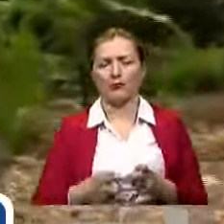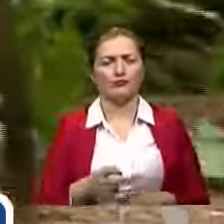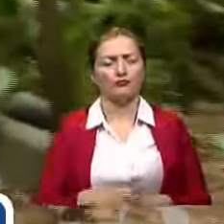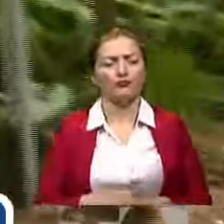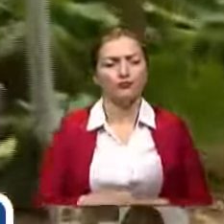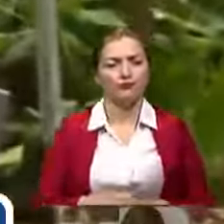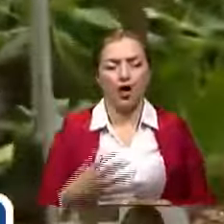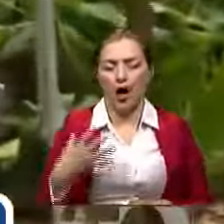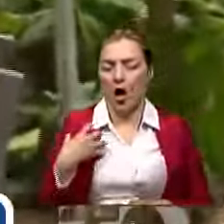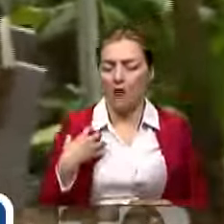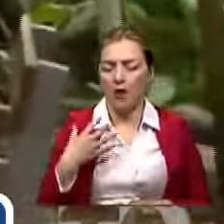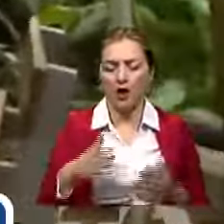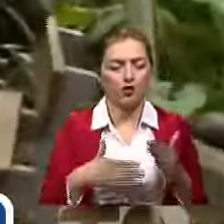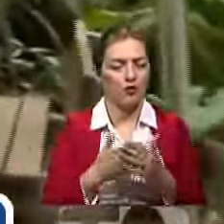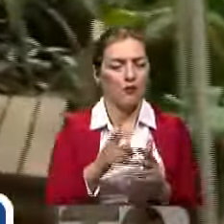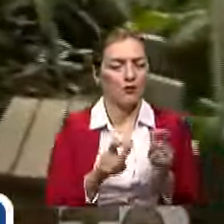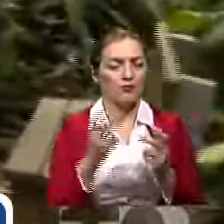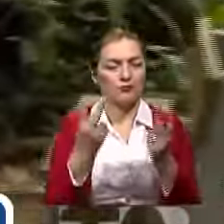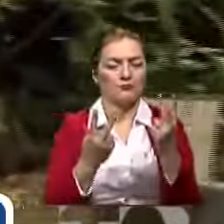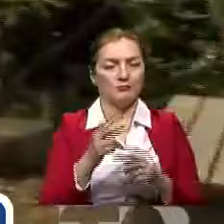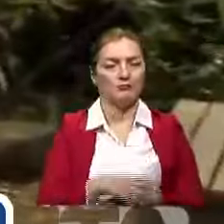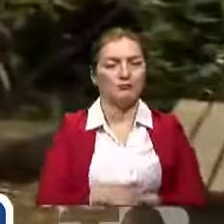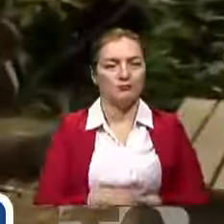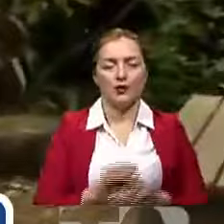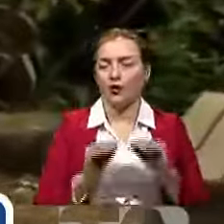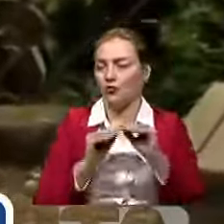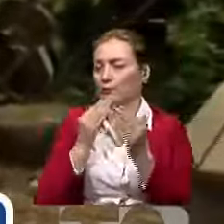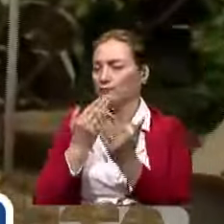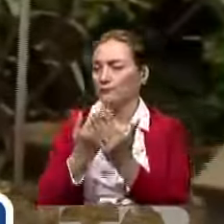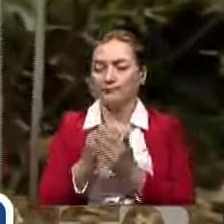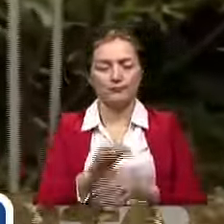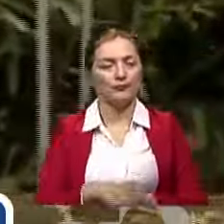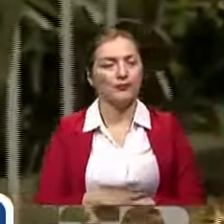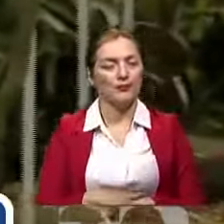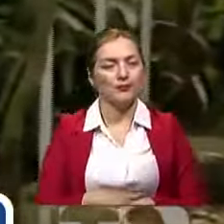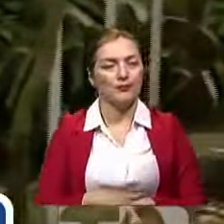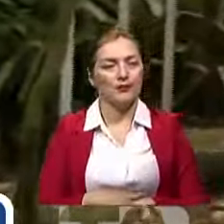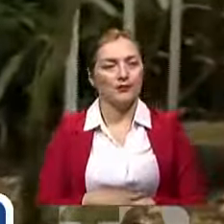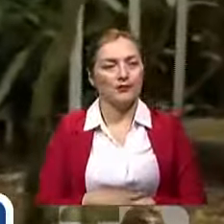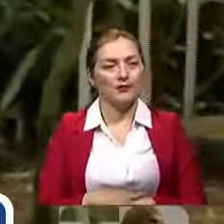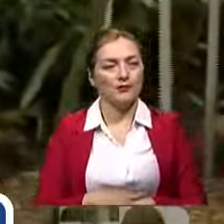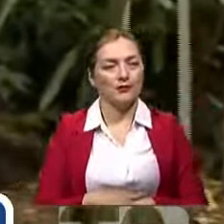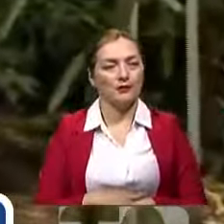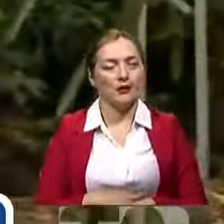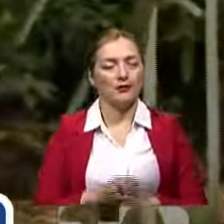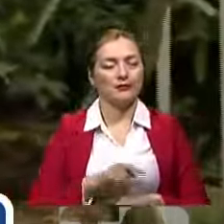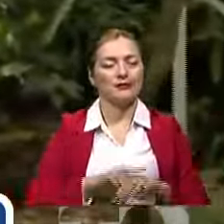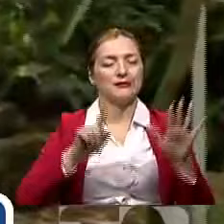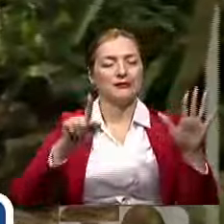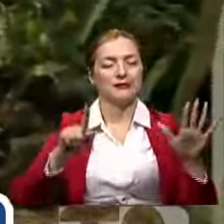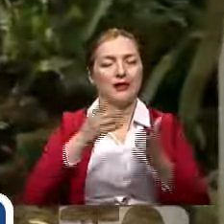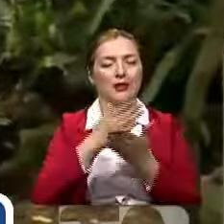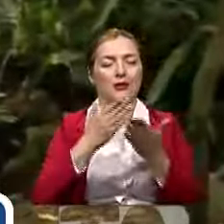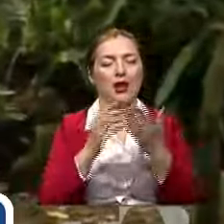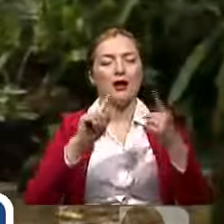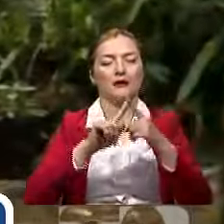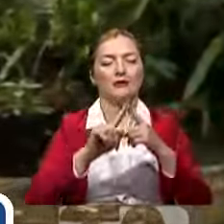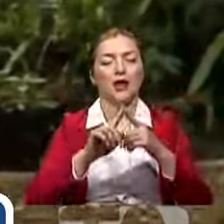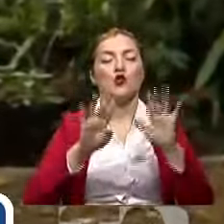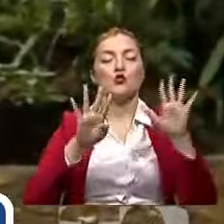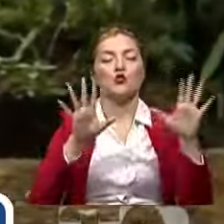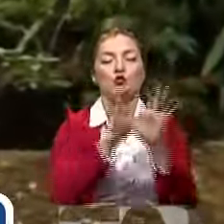parqueadero garantizado todos nuestros visitantes. Muchísimas gracias. Ya lo escuchábamos, desde las 18:30 hasta las